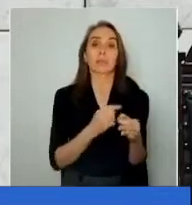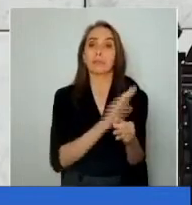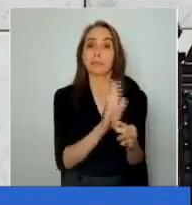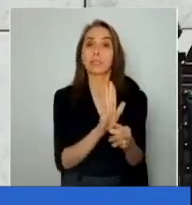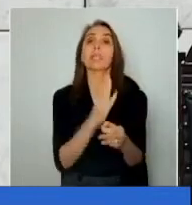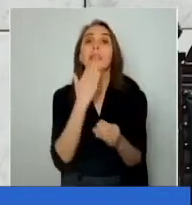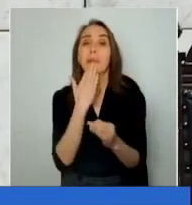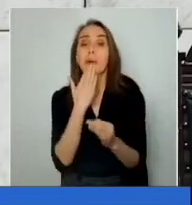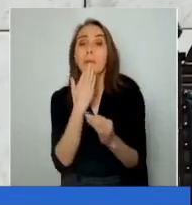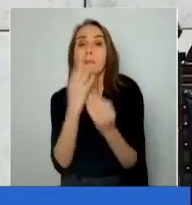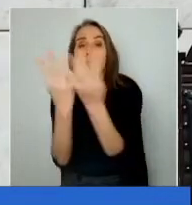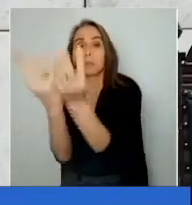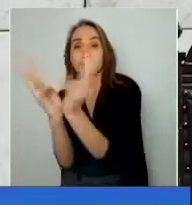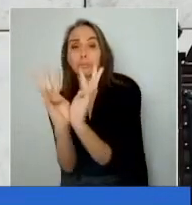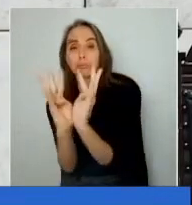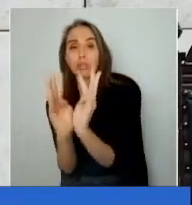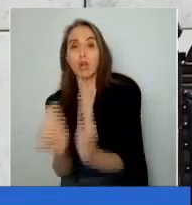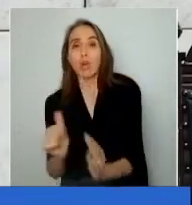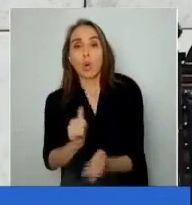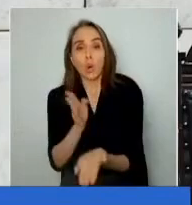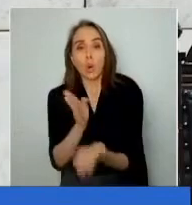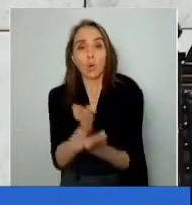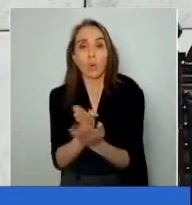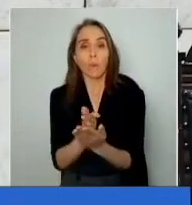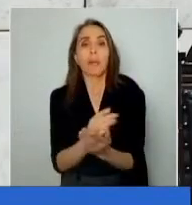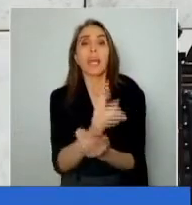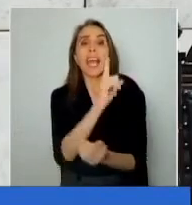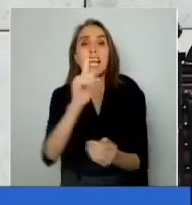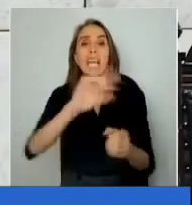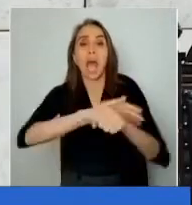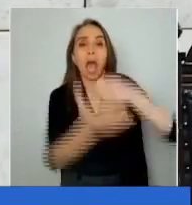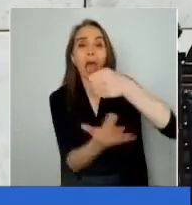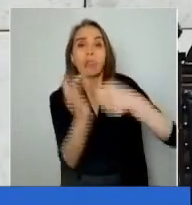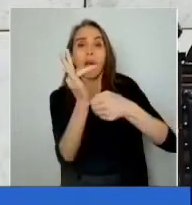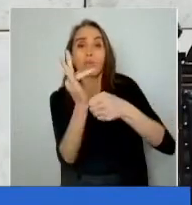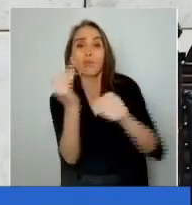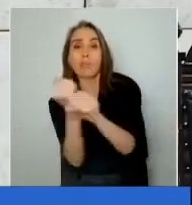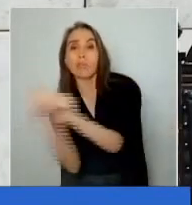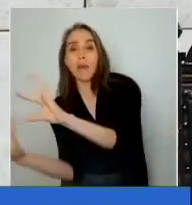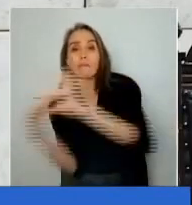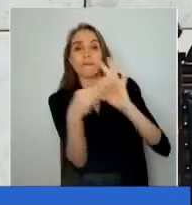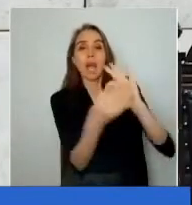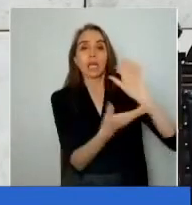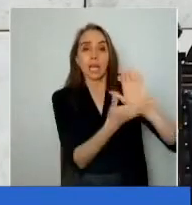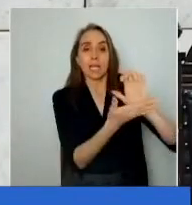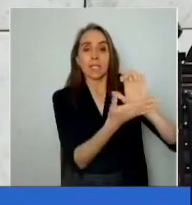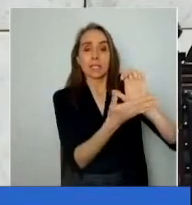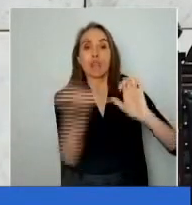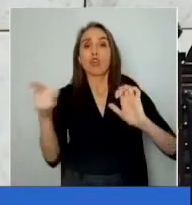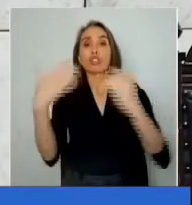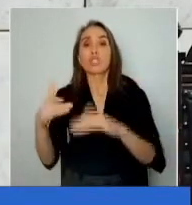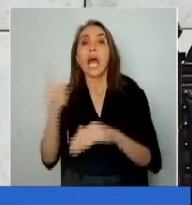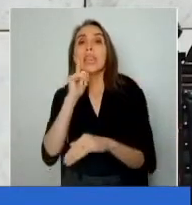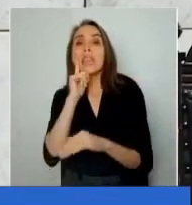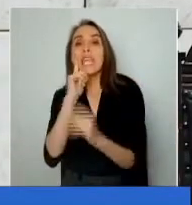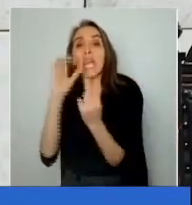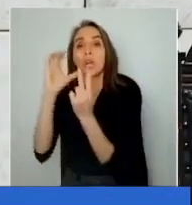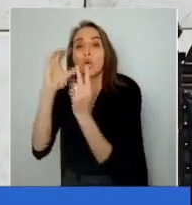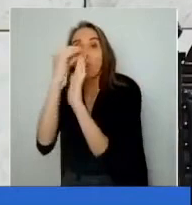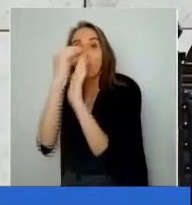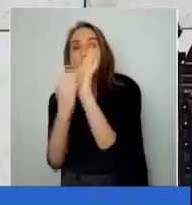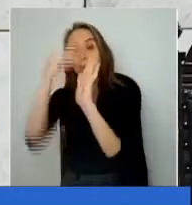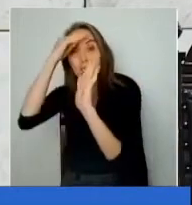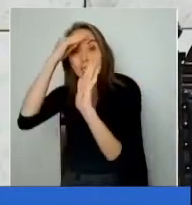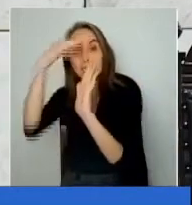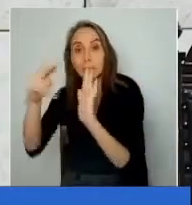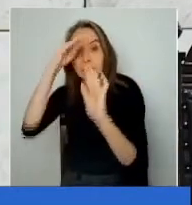seamos rigurosos con que cada fundación que trabaje con el estado tenga la experiencia sea idónea y compita